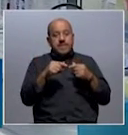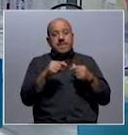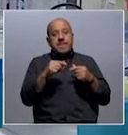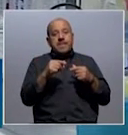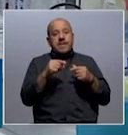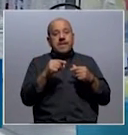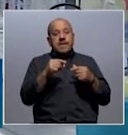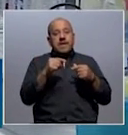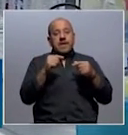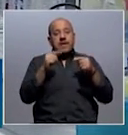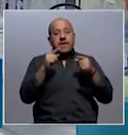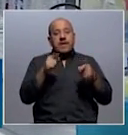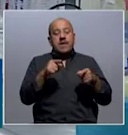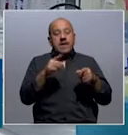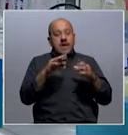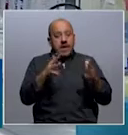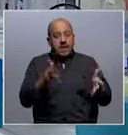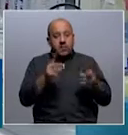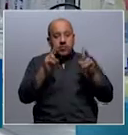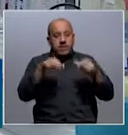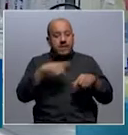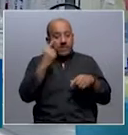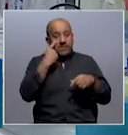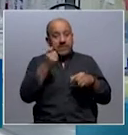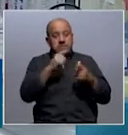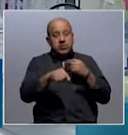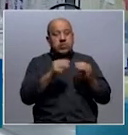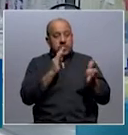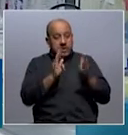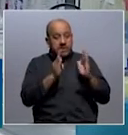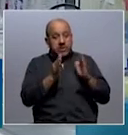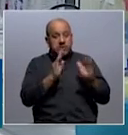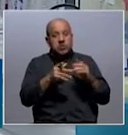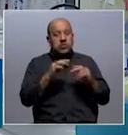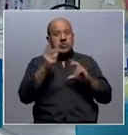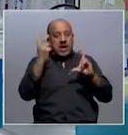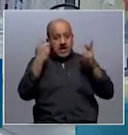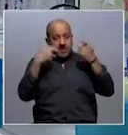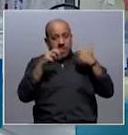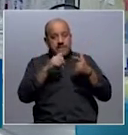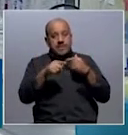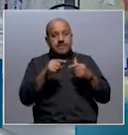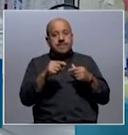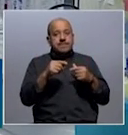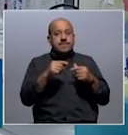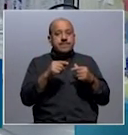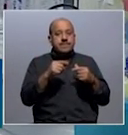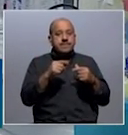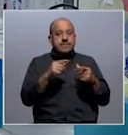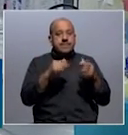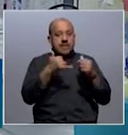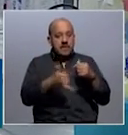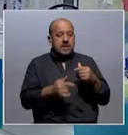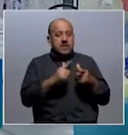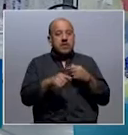tanto en un modelo de prevención como de tratamiento los animales si bien están con